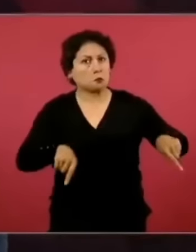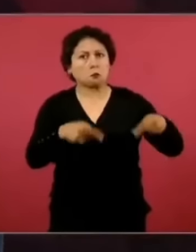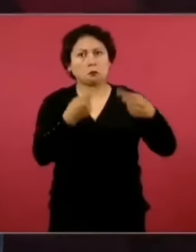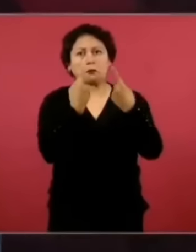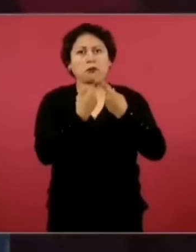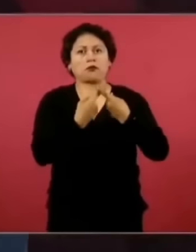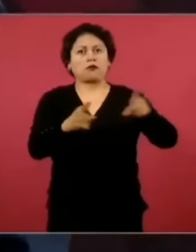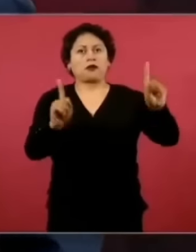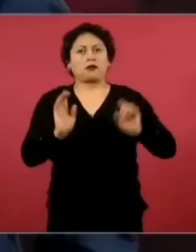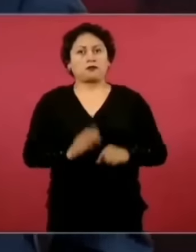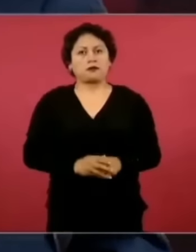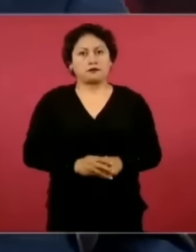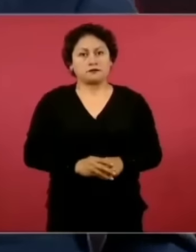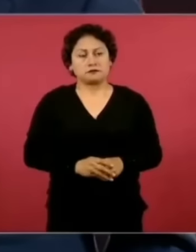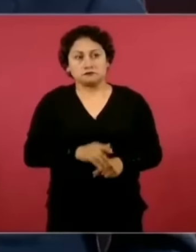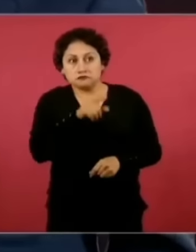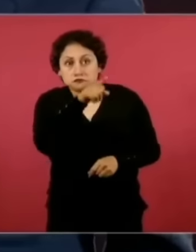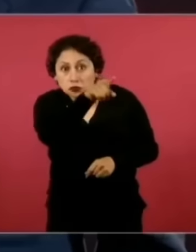una minoría